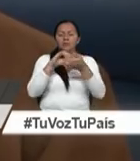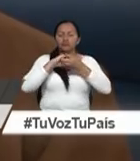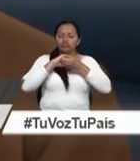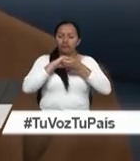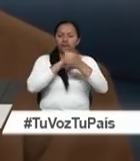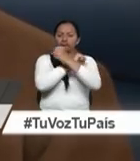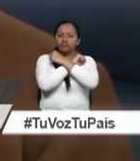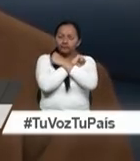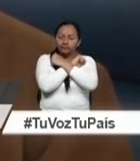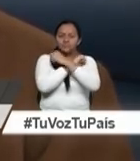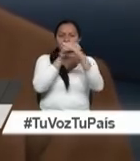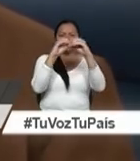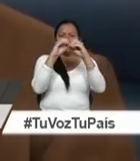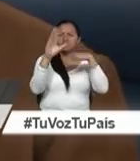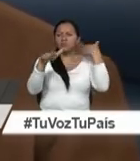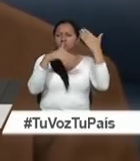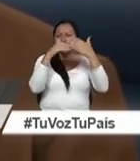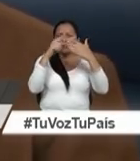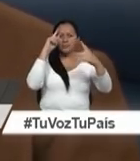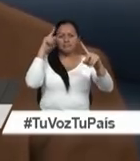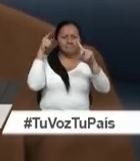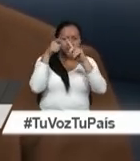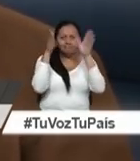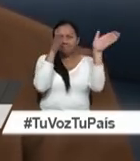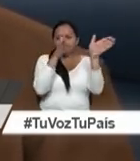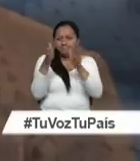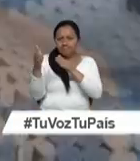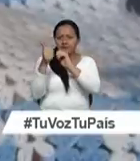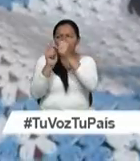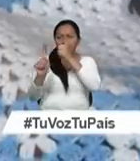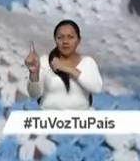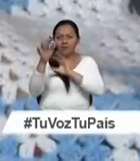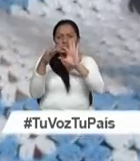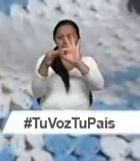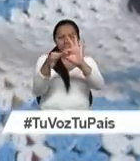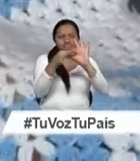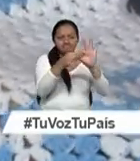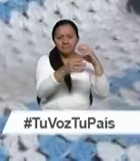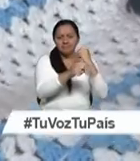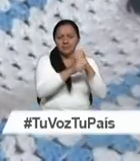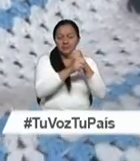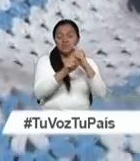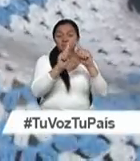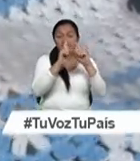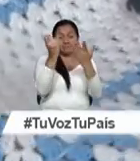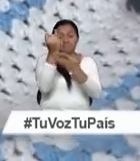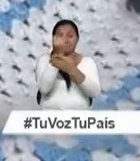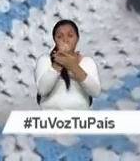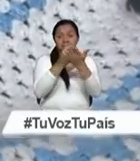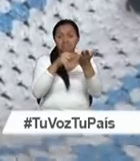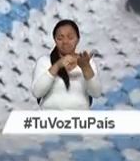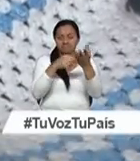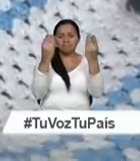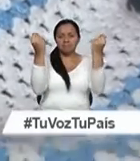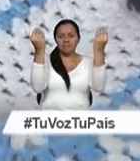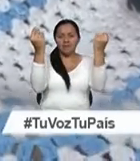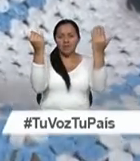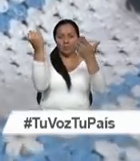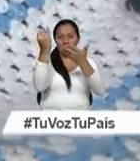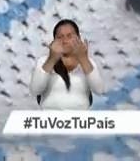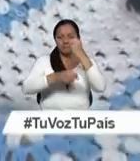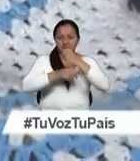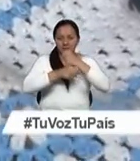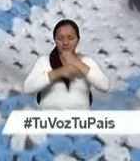nos amamos, tenemos mucha relación con cada uno. Se hace dibujos, trabajos manuales,